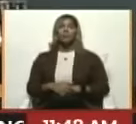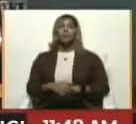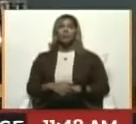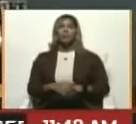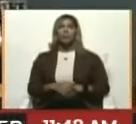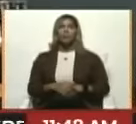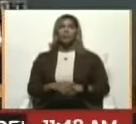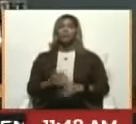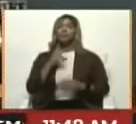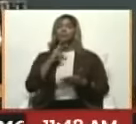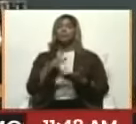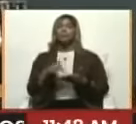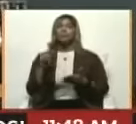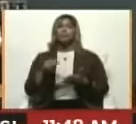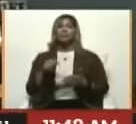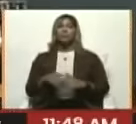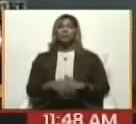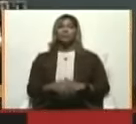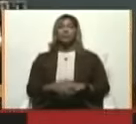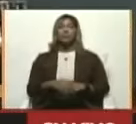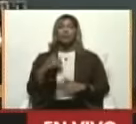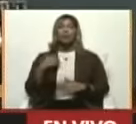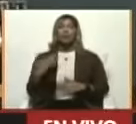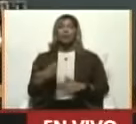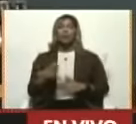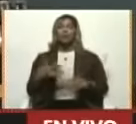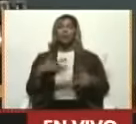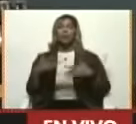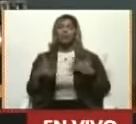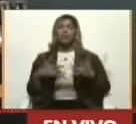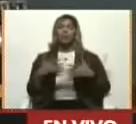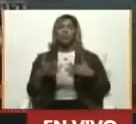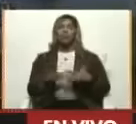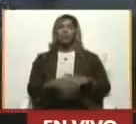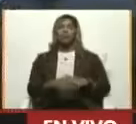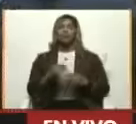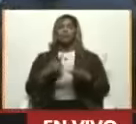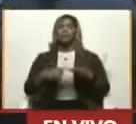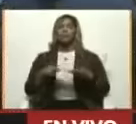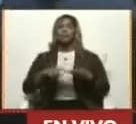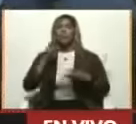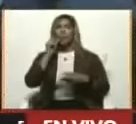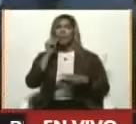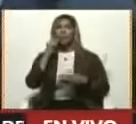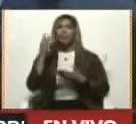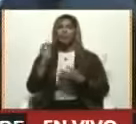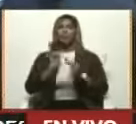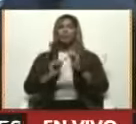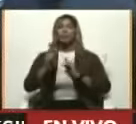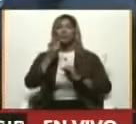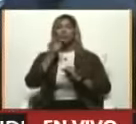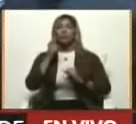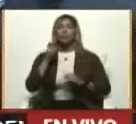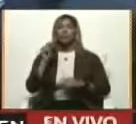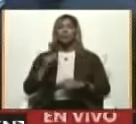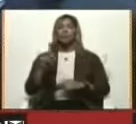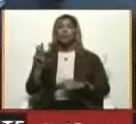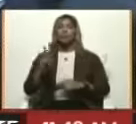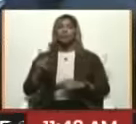Venezuela, presente en esta importante actividad, al ciudadano Alfredo Ruiz, defensor del pueblo de la